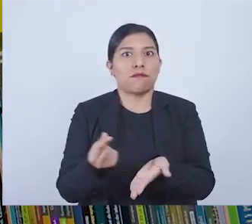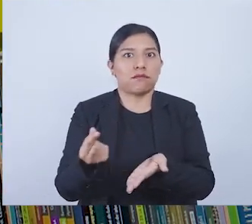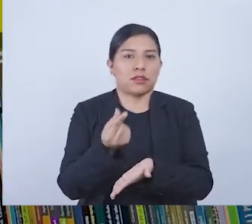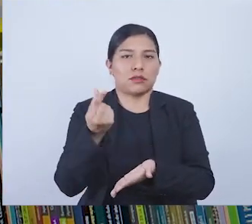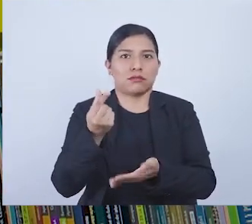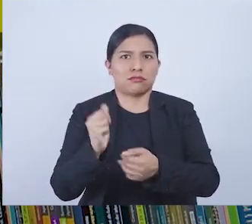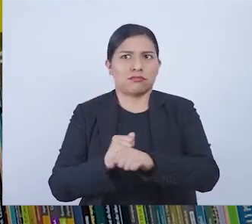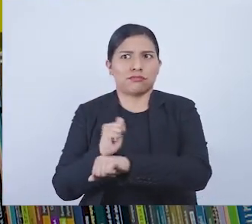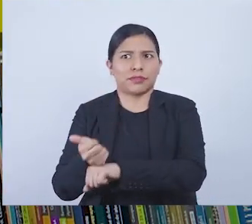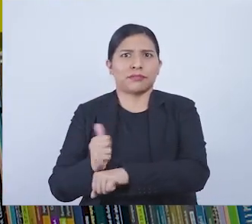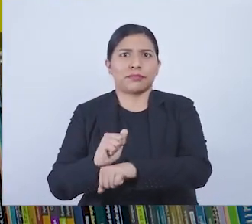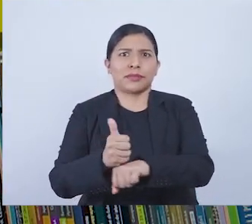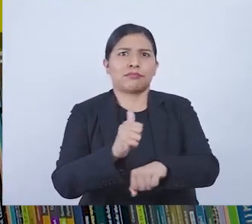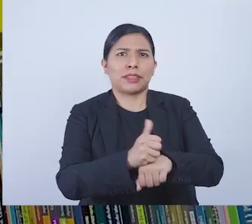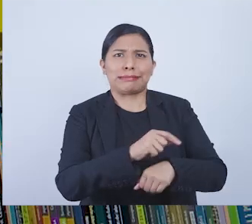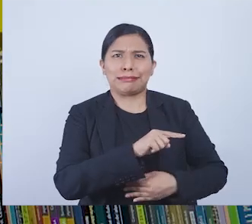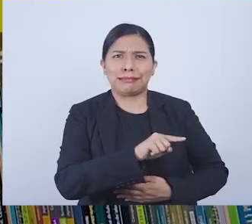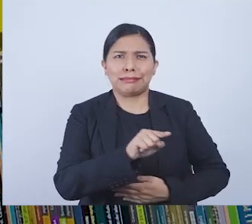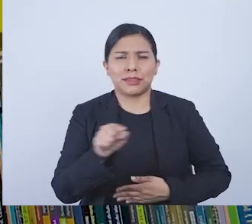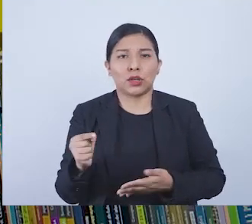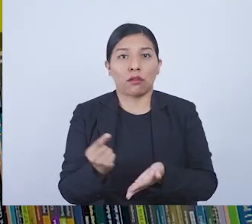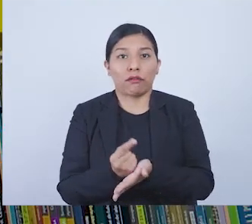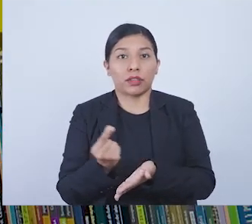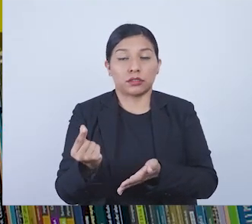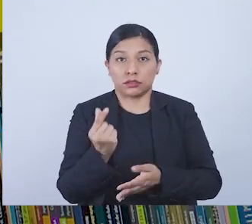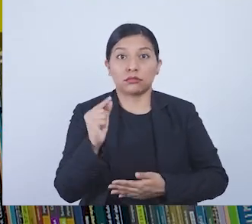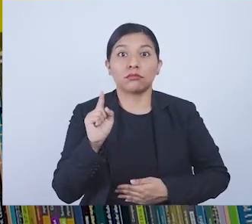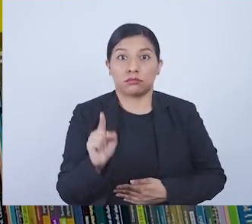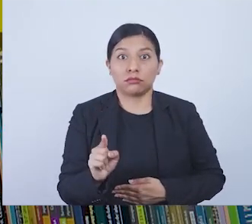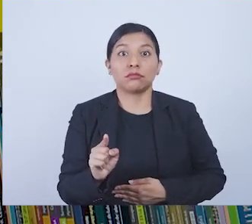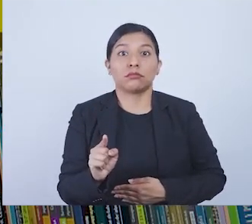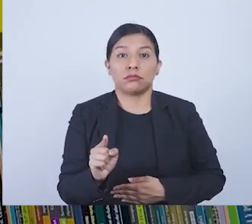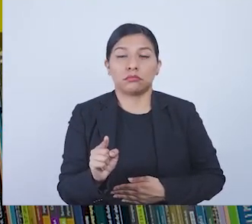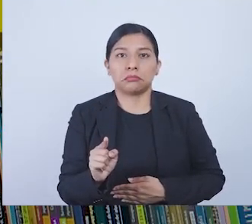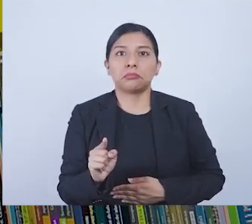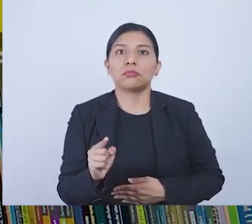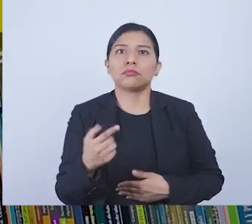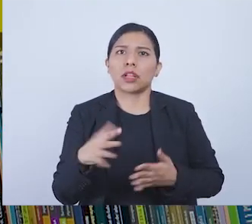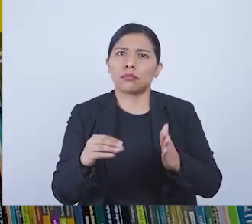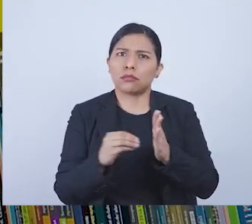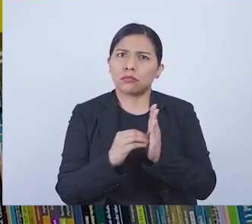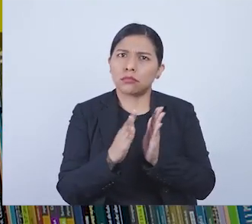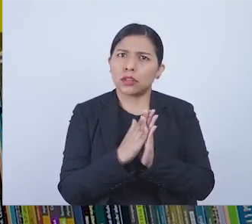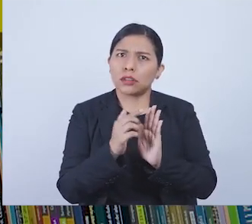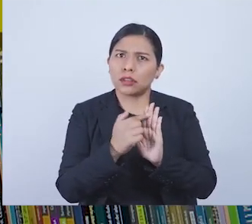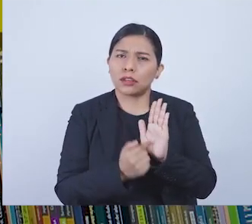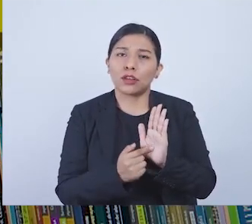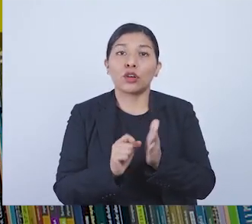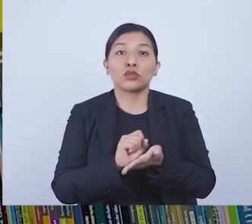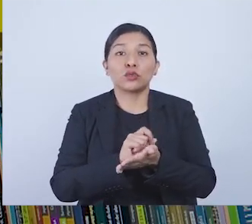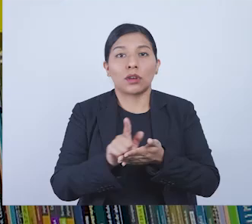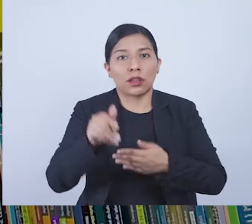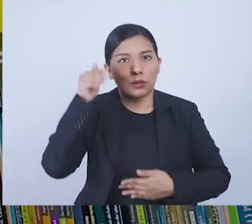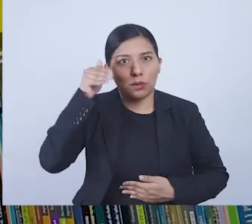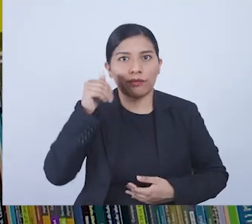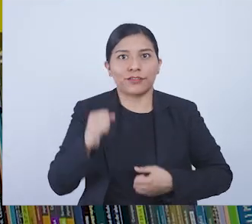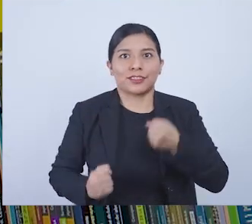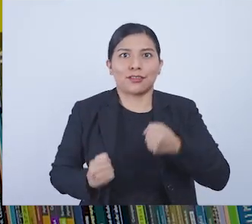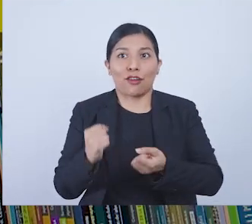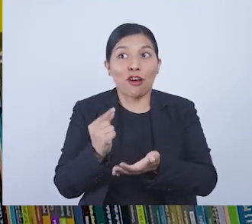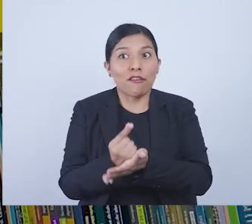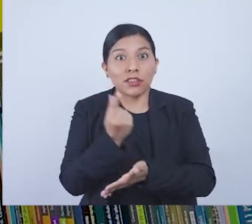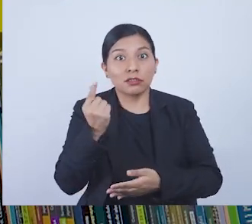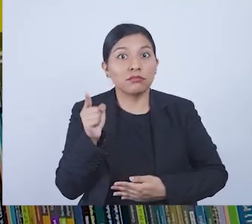universidades y ahí pudimos ver que aparecen ya la formación de las escuelas de educación física en las